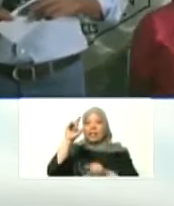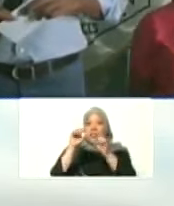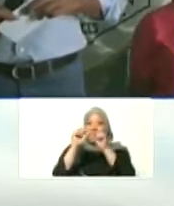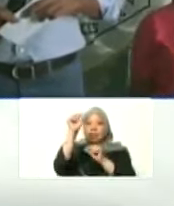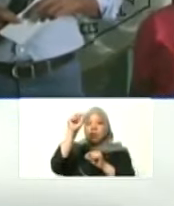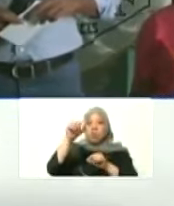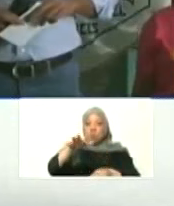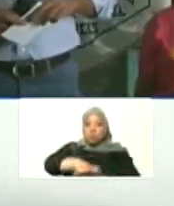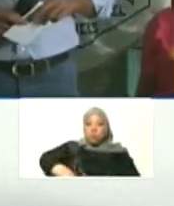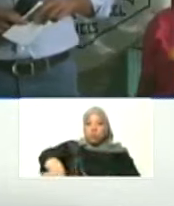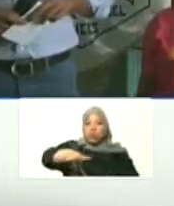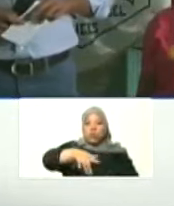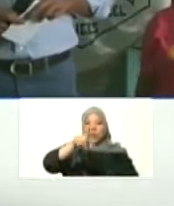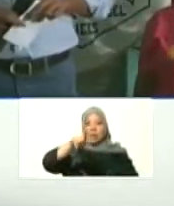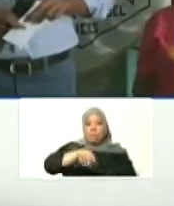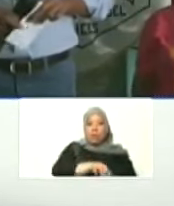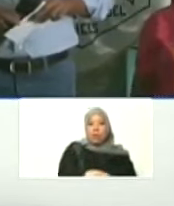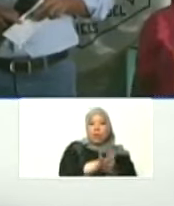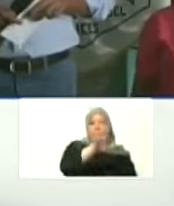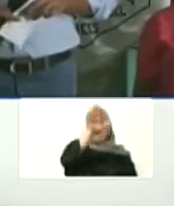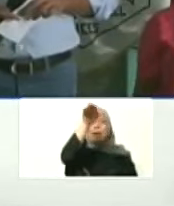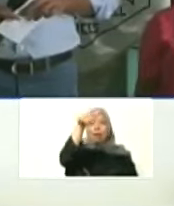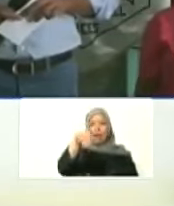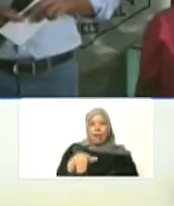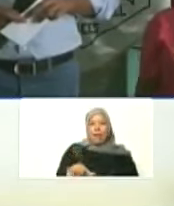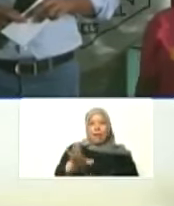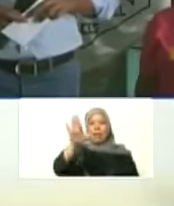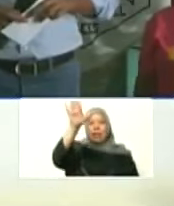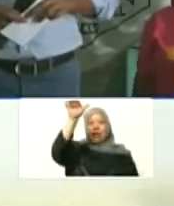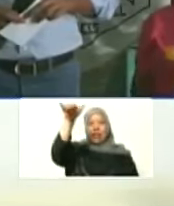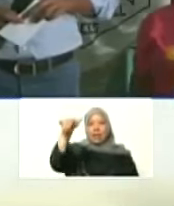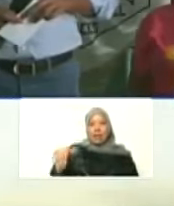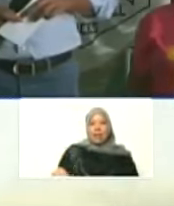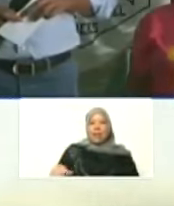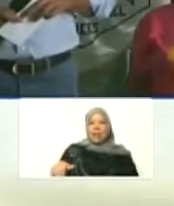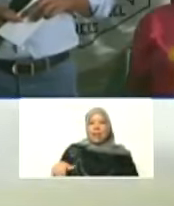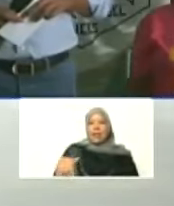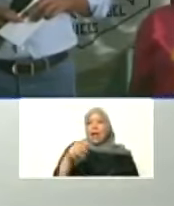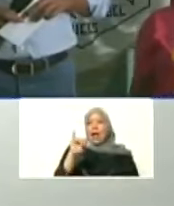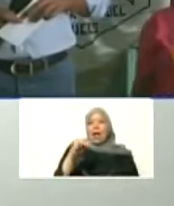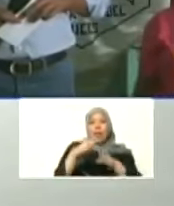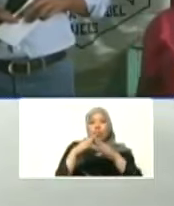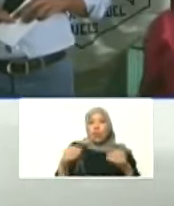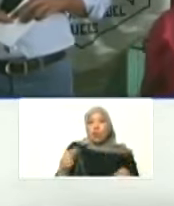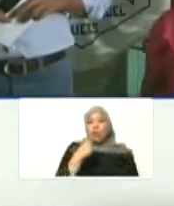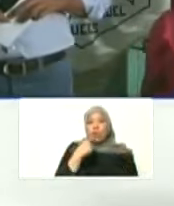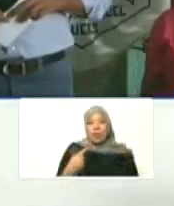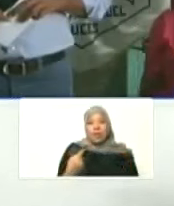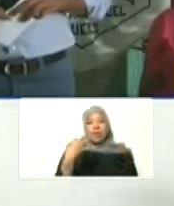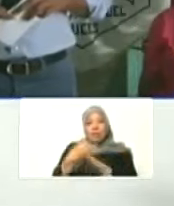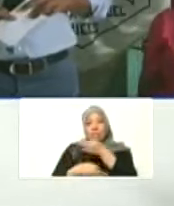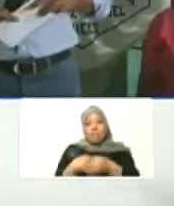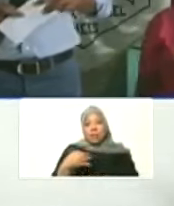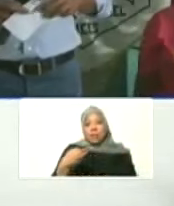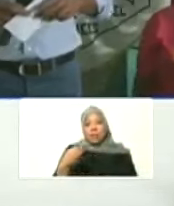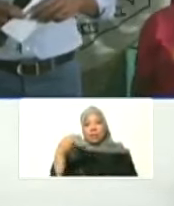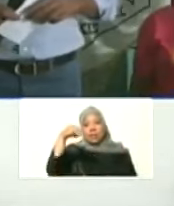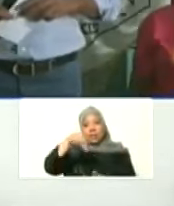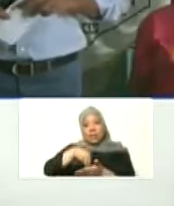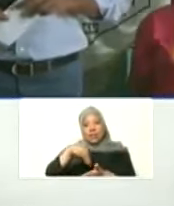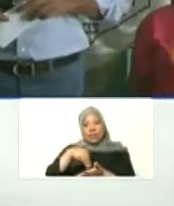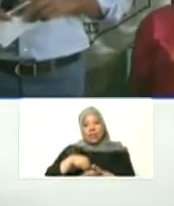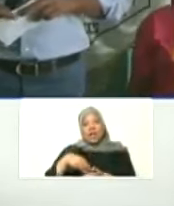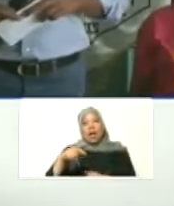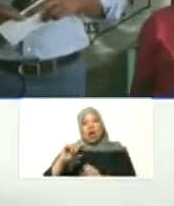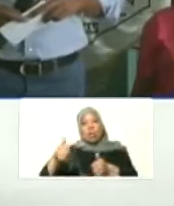un estado montañero. Es un estado que tiene un poco de todo. ¿Ah? Desde el oriente del